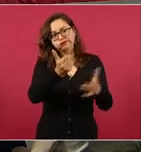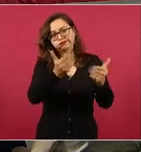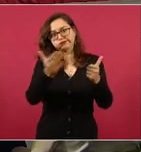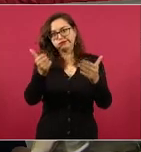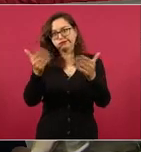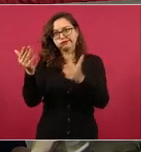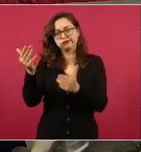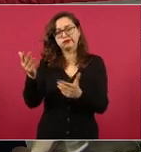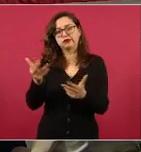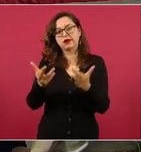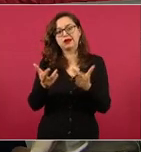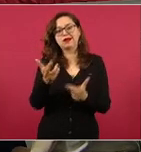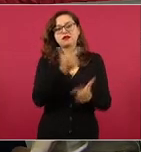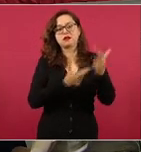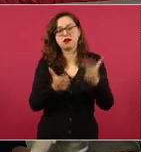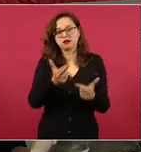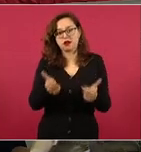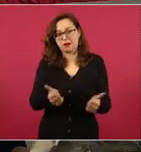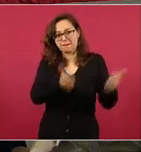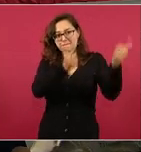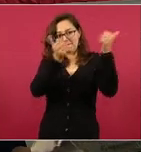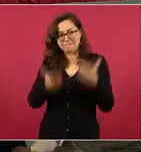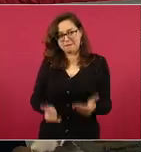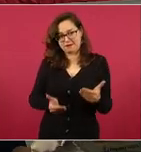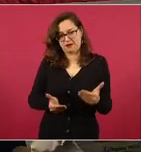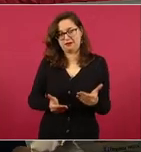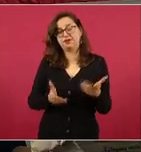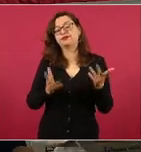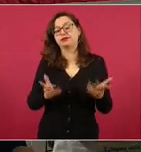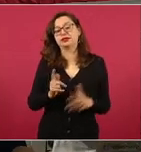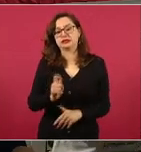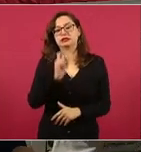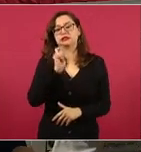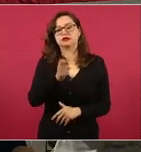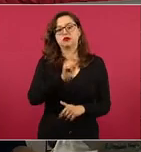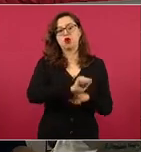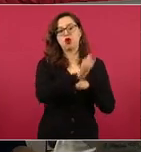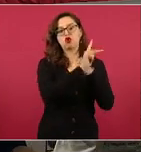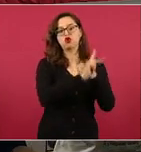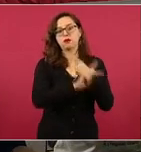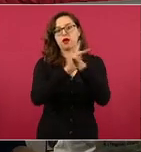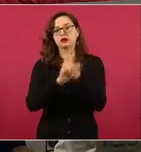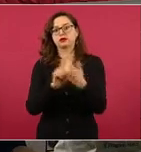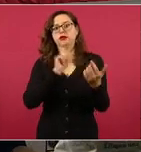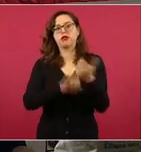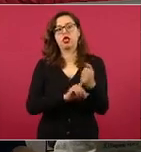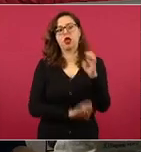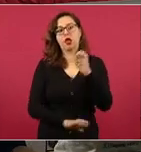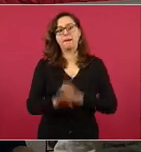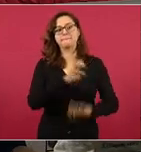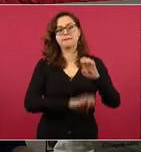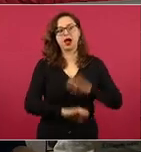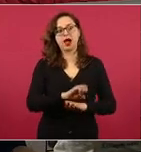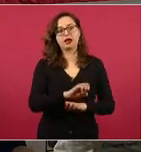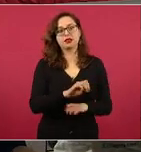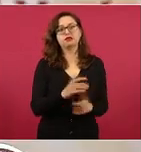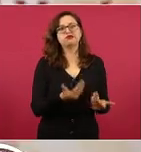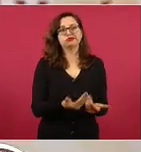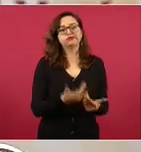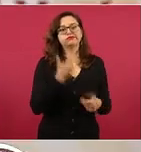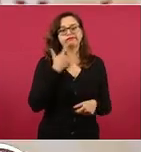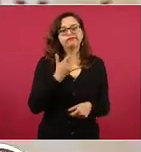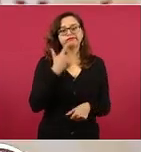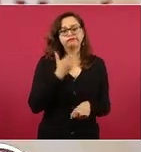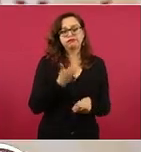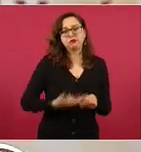través de todas nuestras embajadas en la recuperación de piezas históricas. A esta fecha, entre el esfuerzo de todas